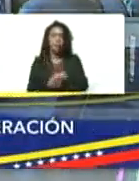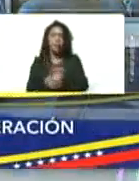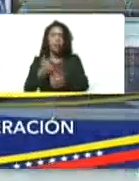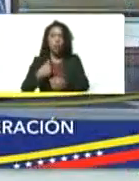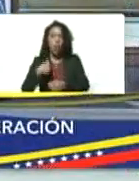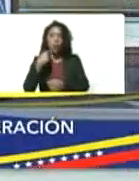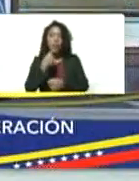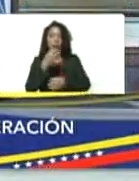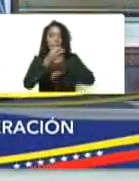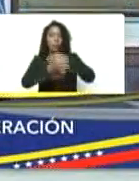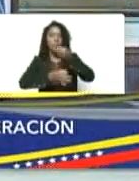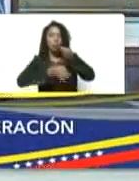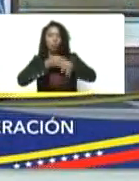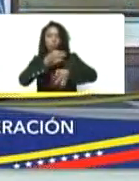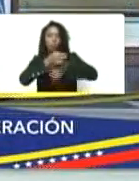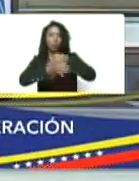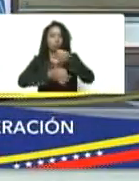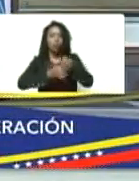decía